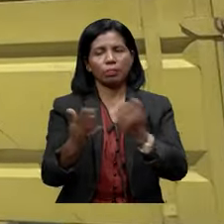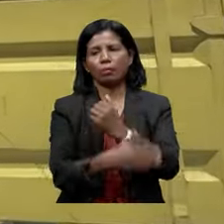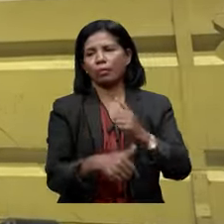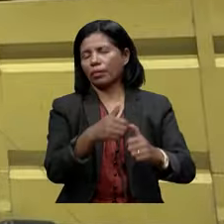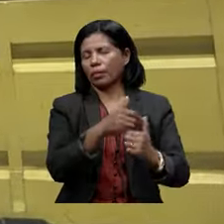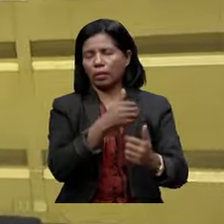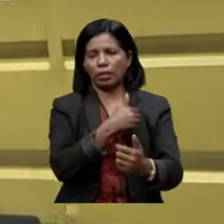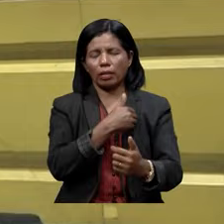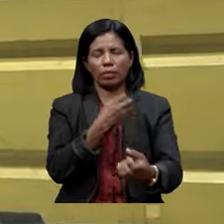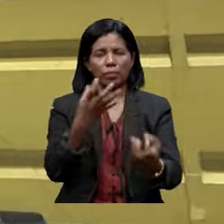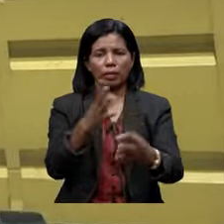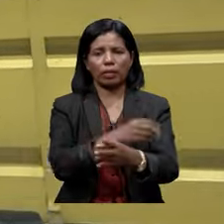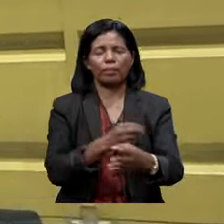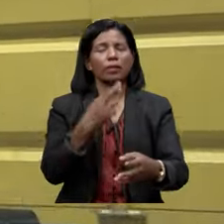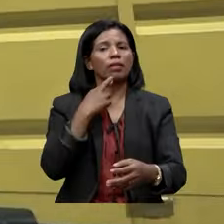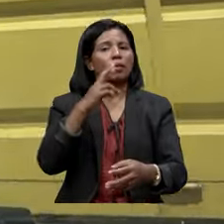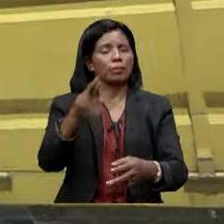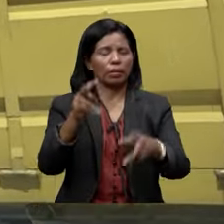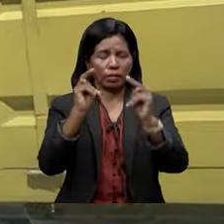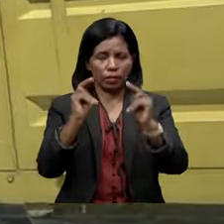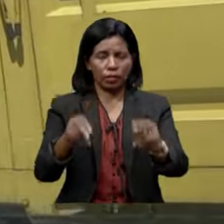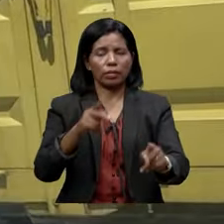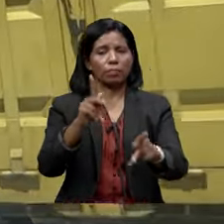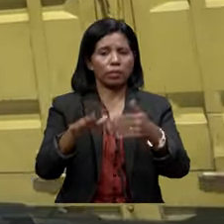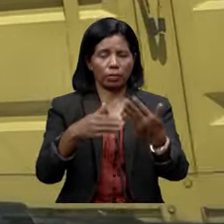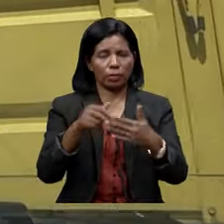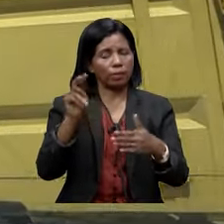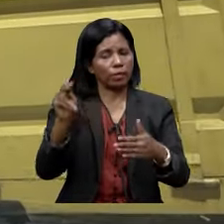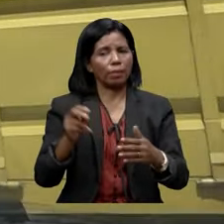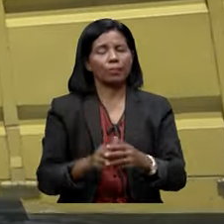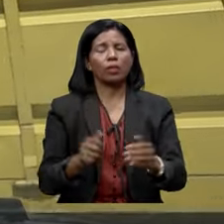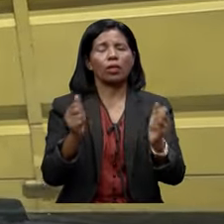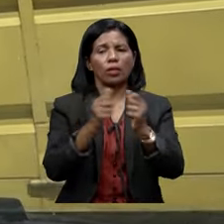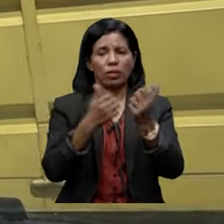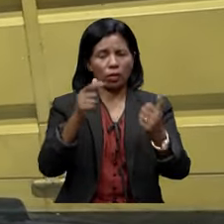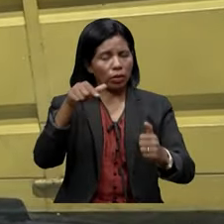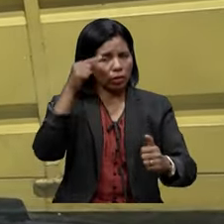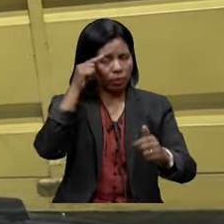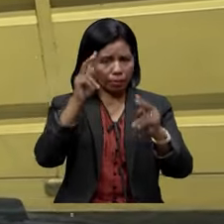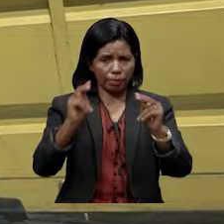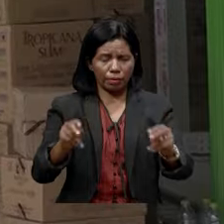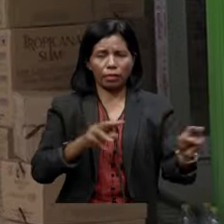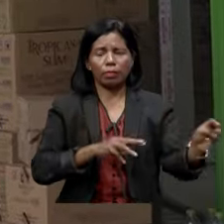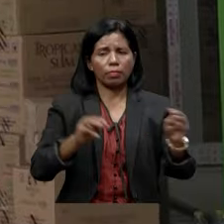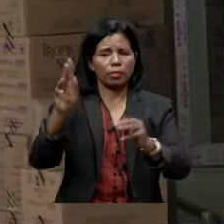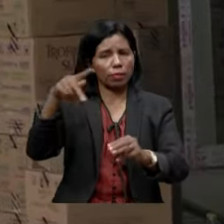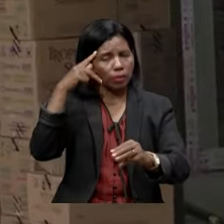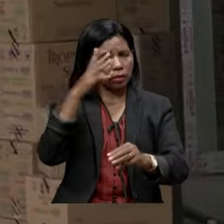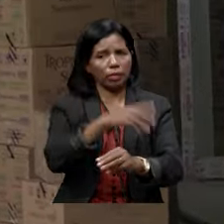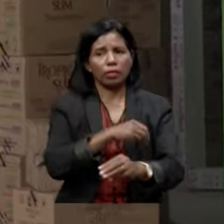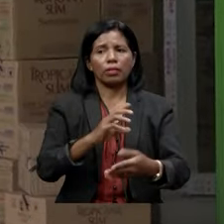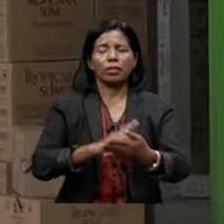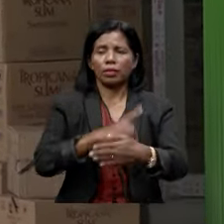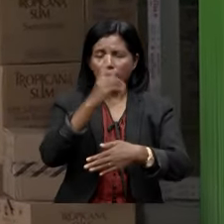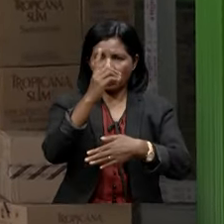da suficiente a tu responde a necesidad de comunidad inian. Ho situación ne, gobierno precisa muda política, ho de